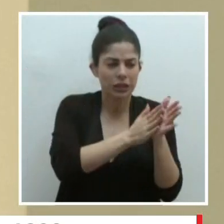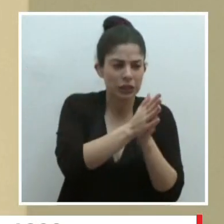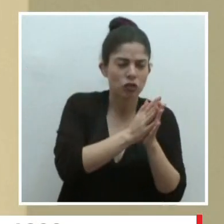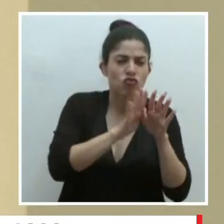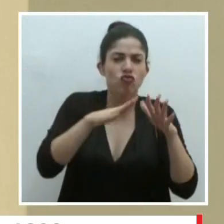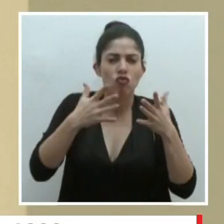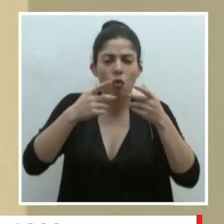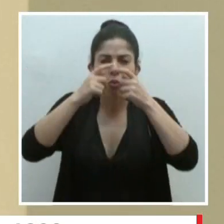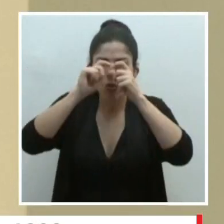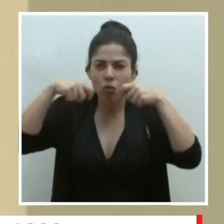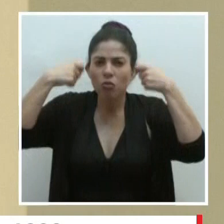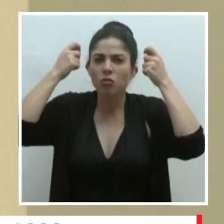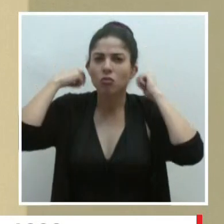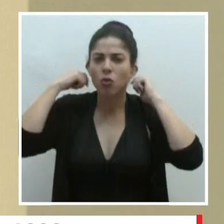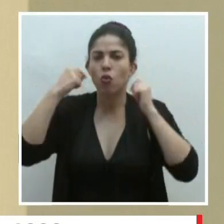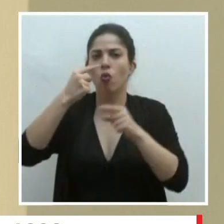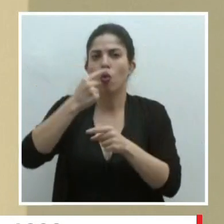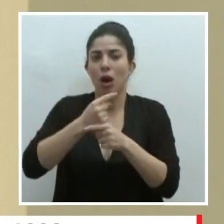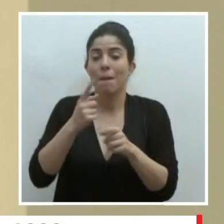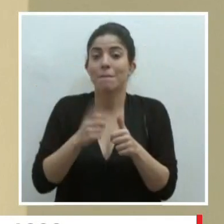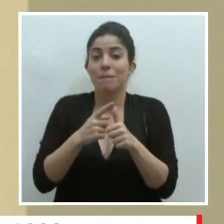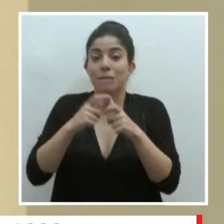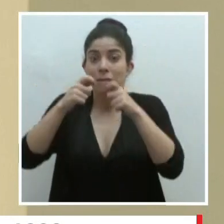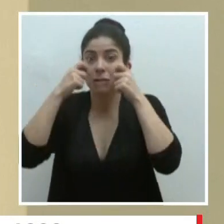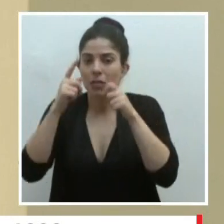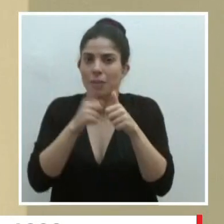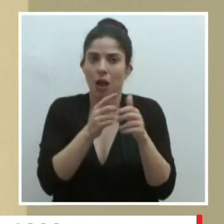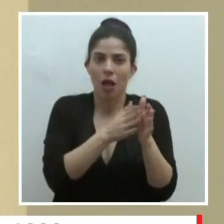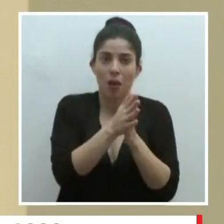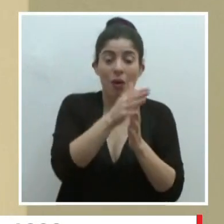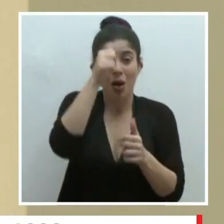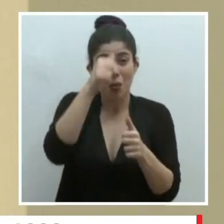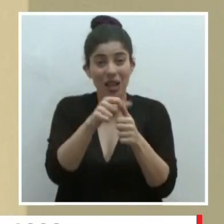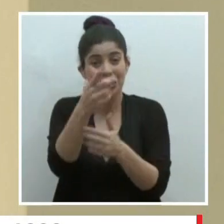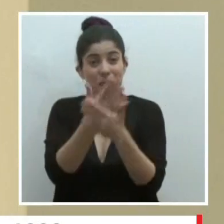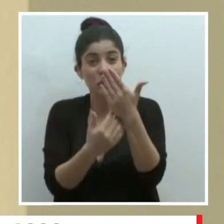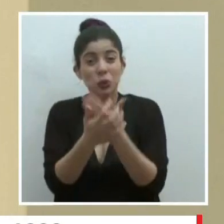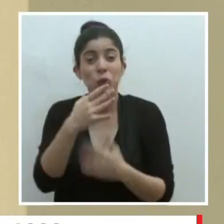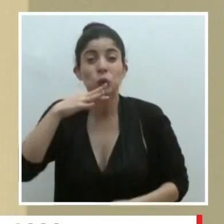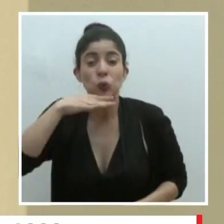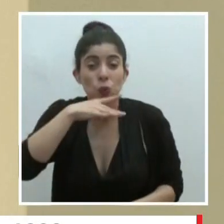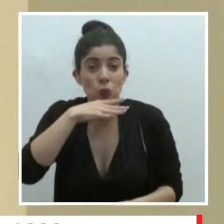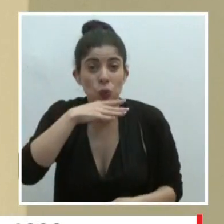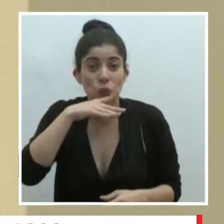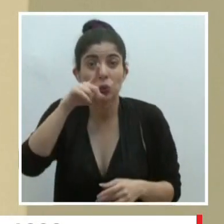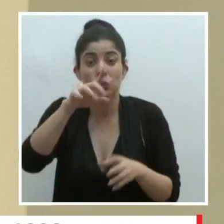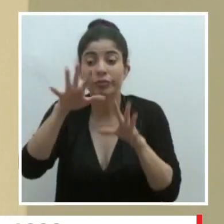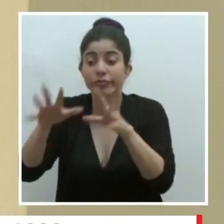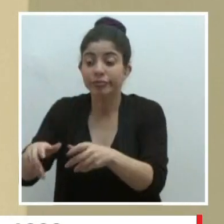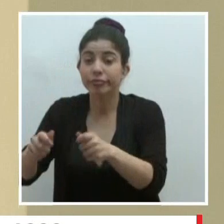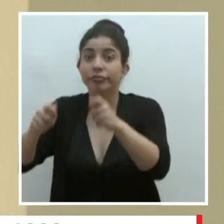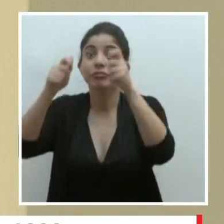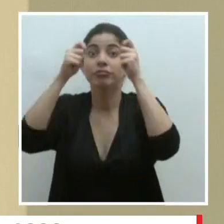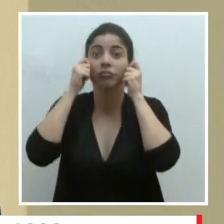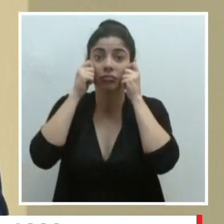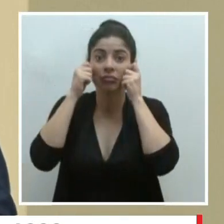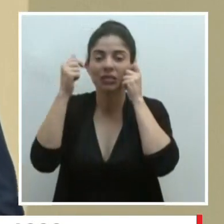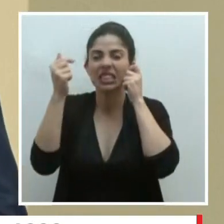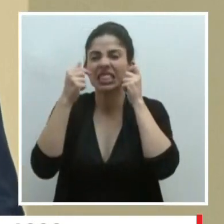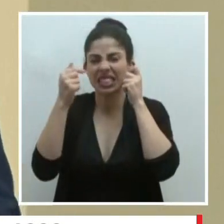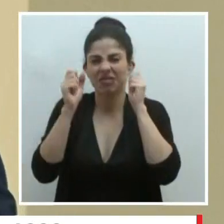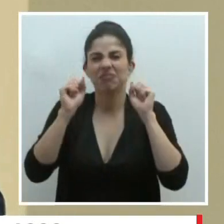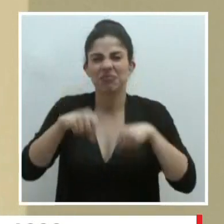manos antes de colocársela, porque recordemos que si usted tiene las manos sucias y se pone la mascarilla, pues